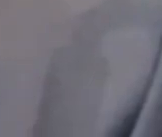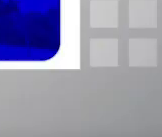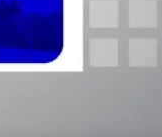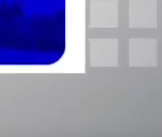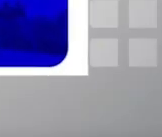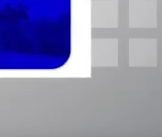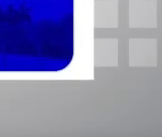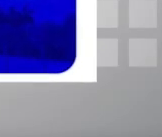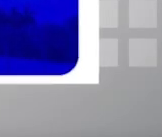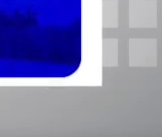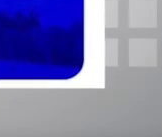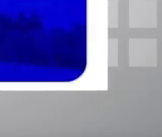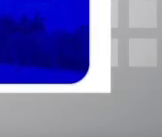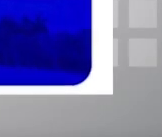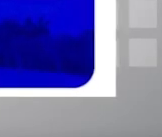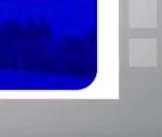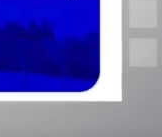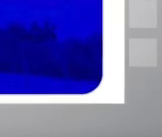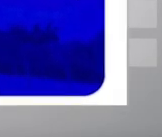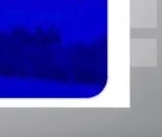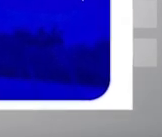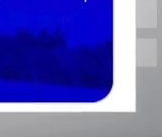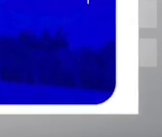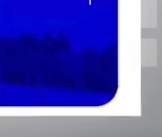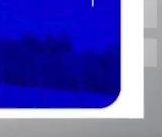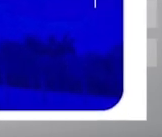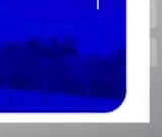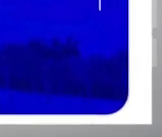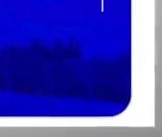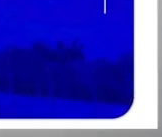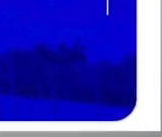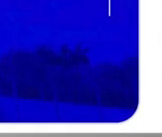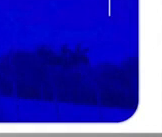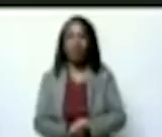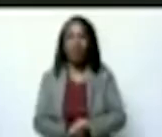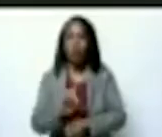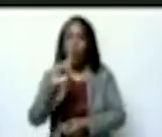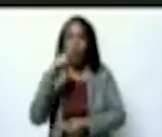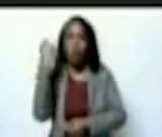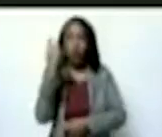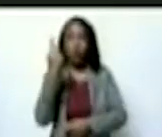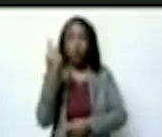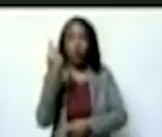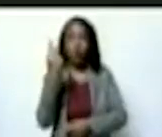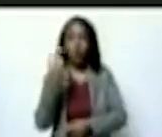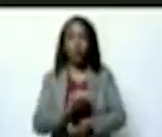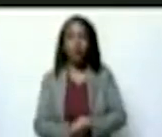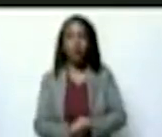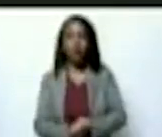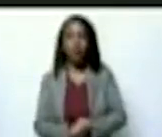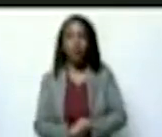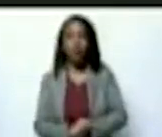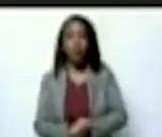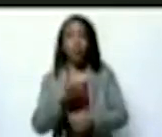méxico por su parte el ministro de relaciones exteriores de cuba fustigó la decisión de eeuu y nicolás maduro ya adelantó que su